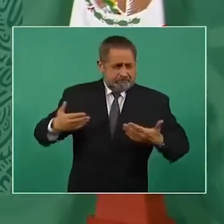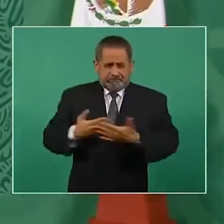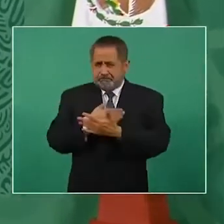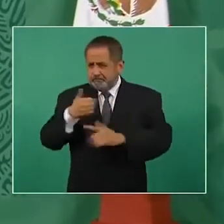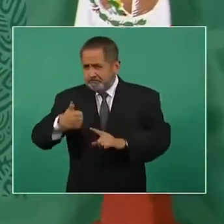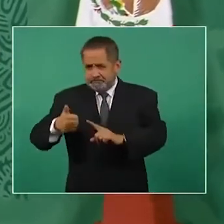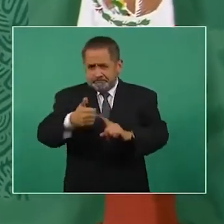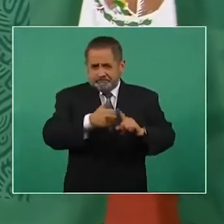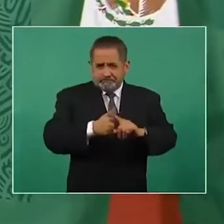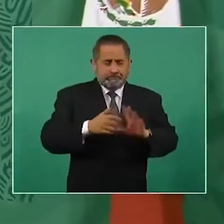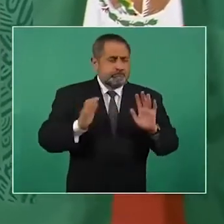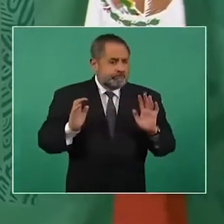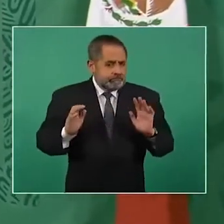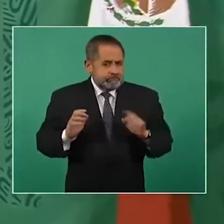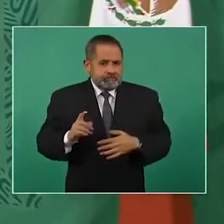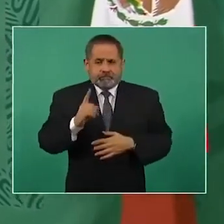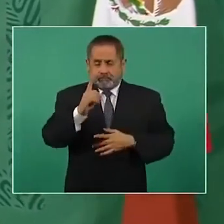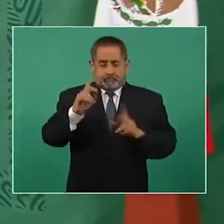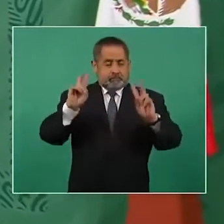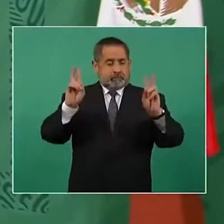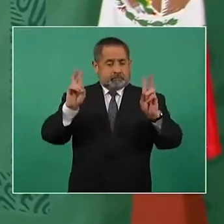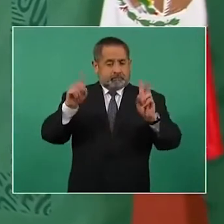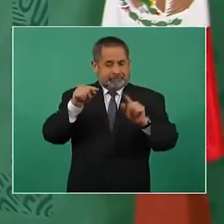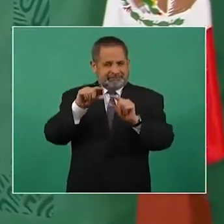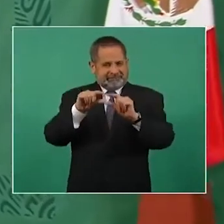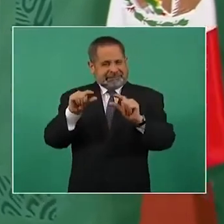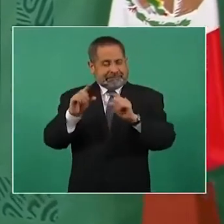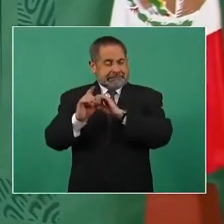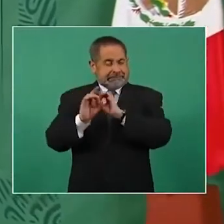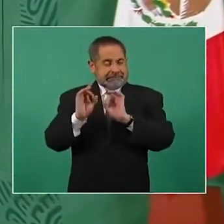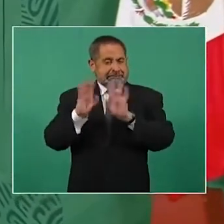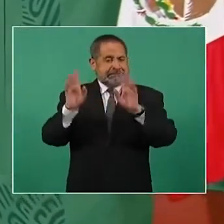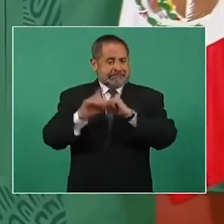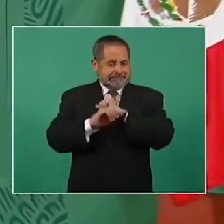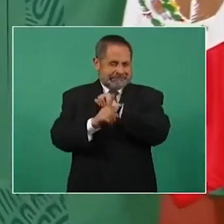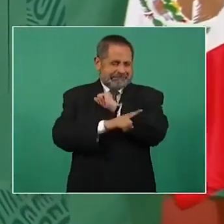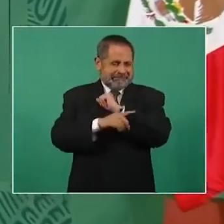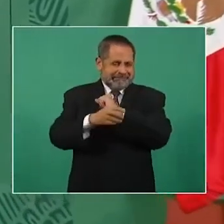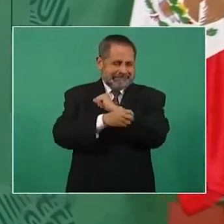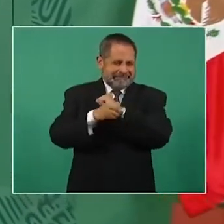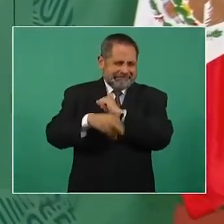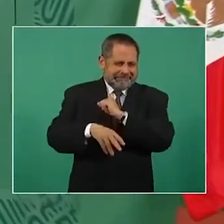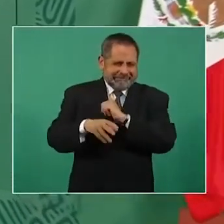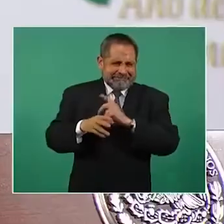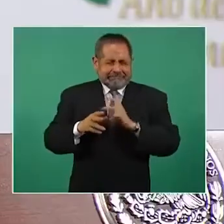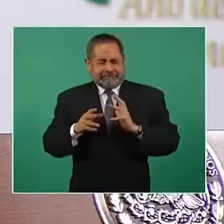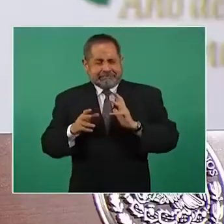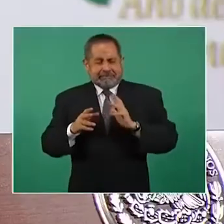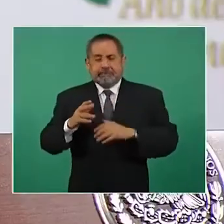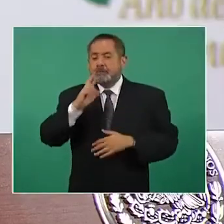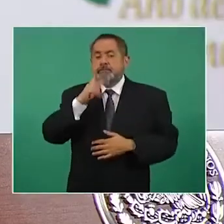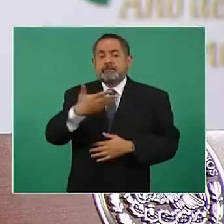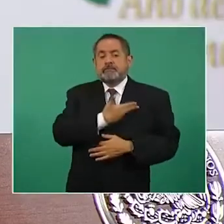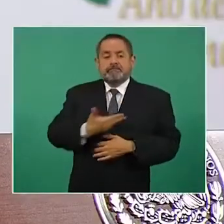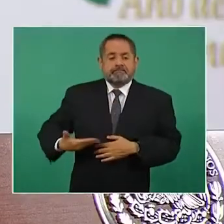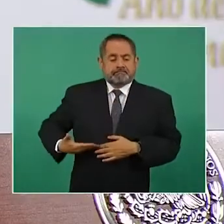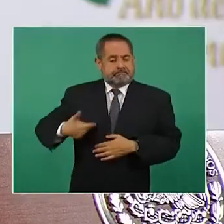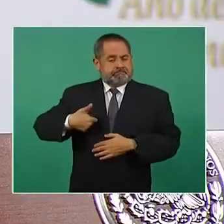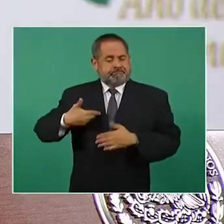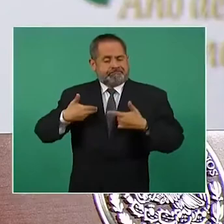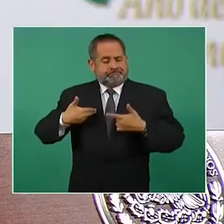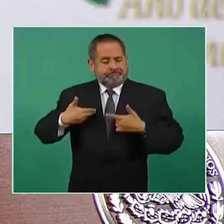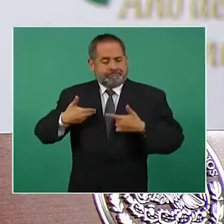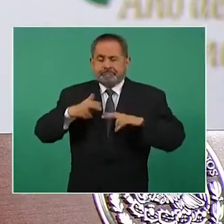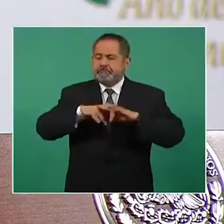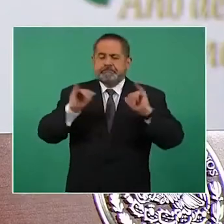conviene que en un tema de esta naturaleza el presidente